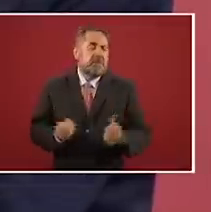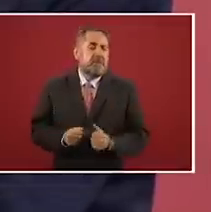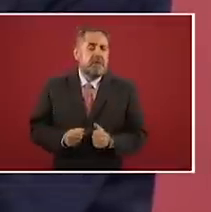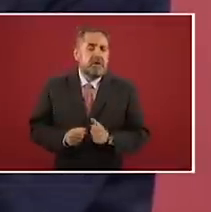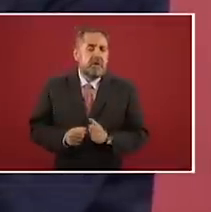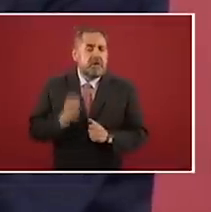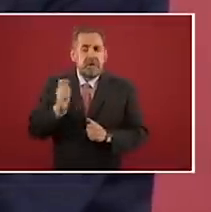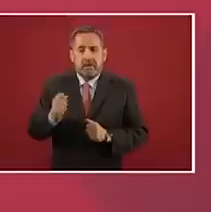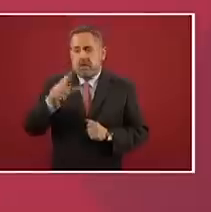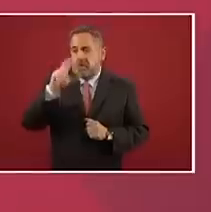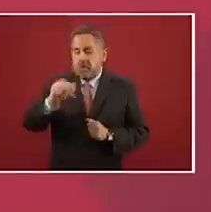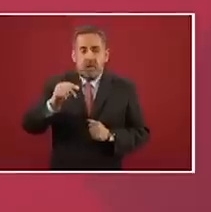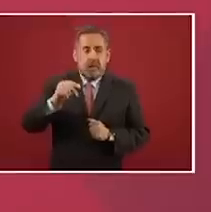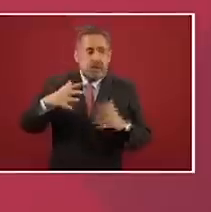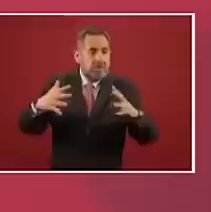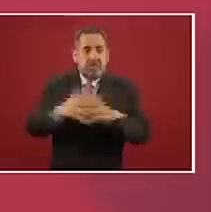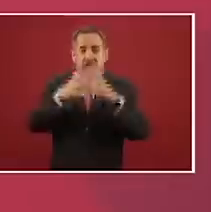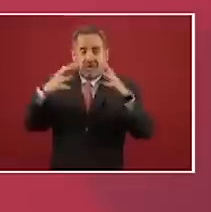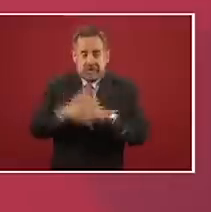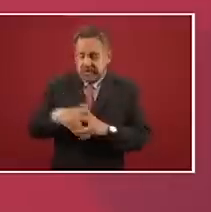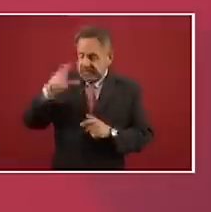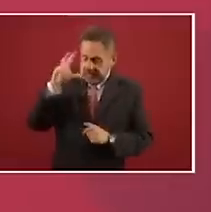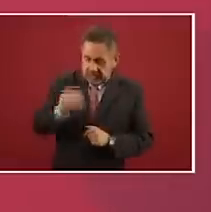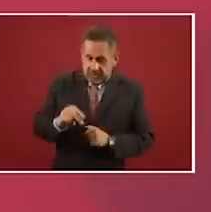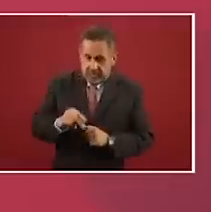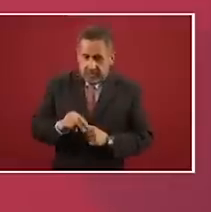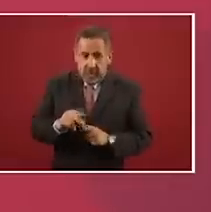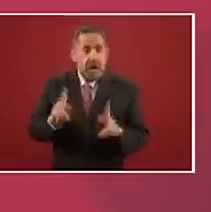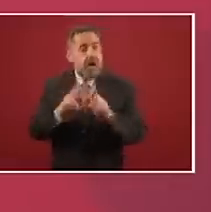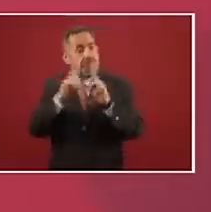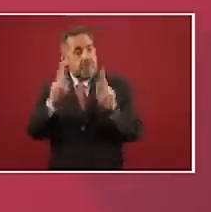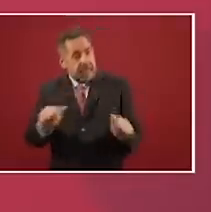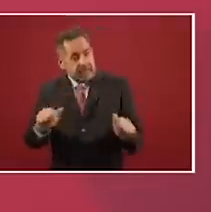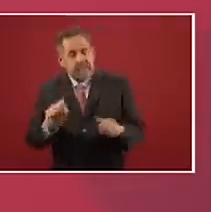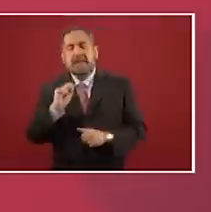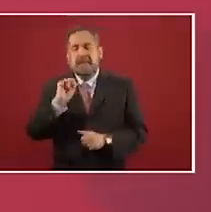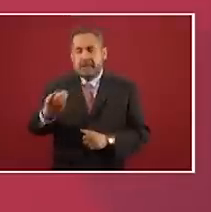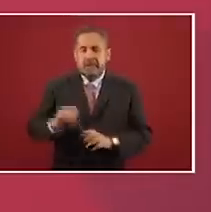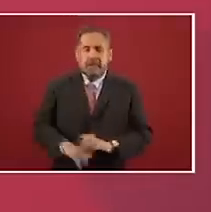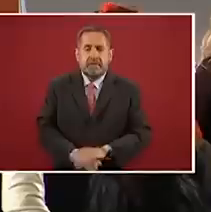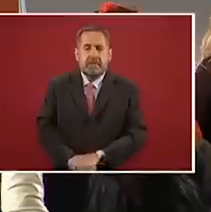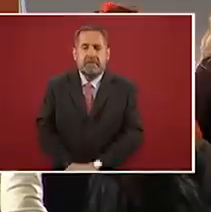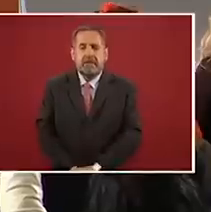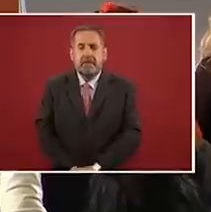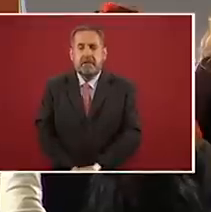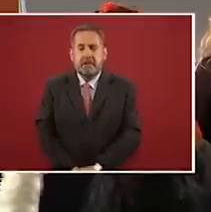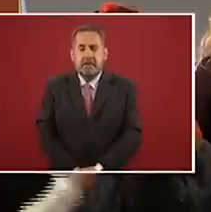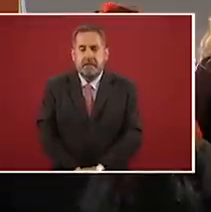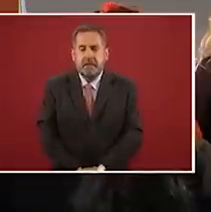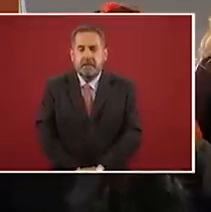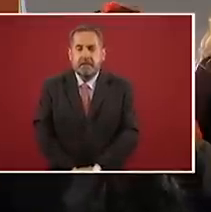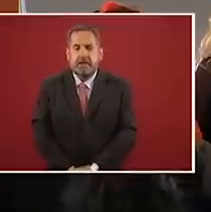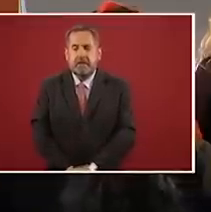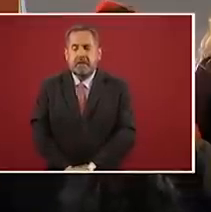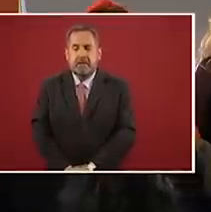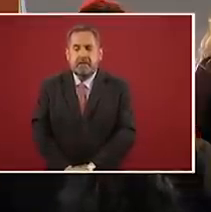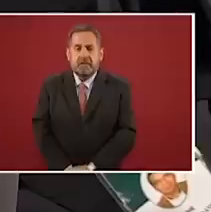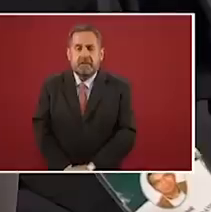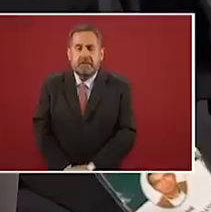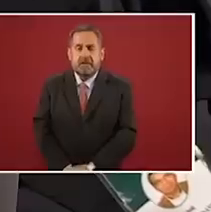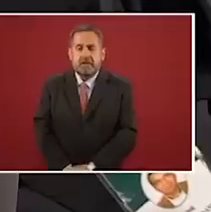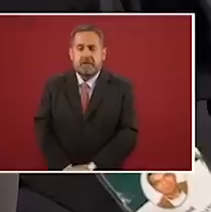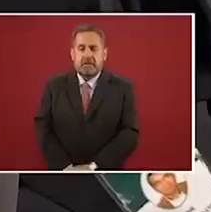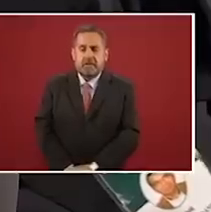no a la guerra, sí a la paz. Esto está en desarrollo, presidente. Ya desde